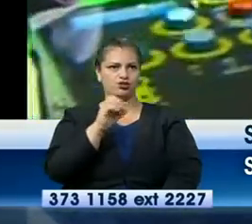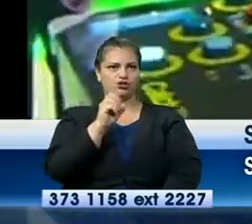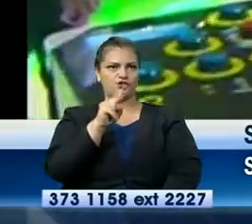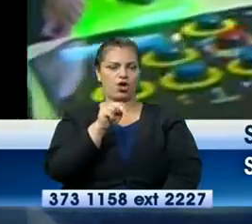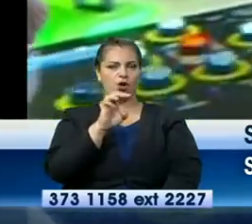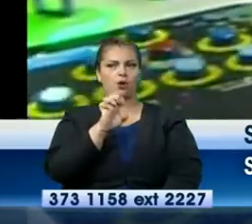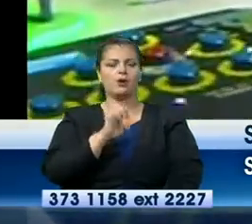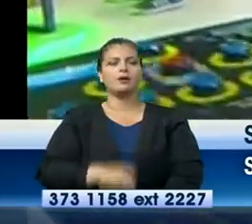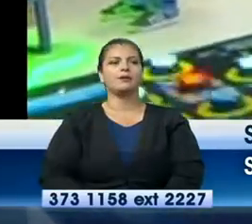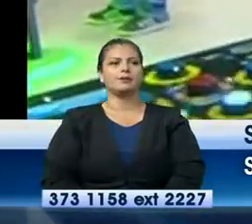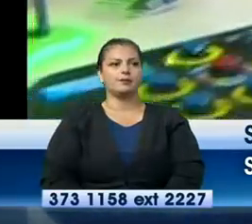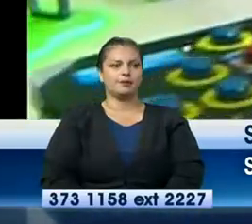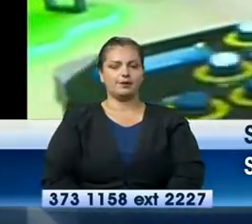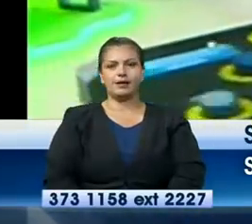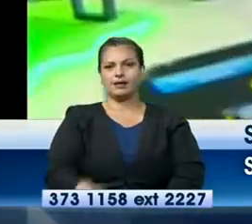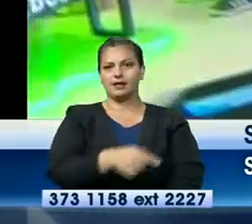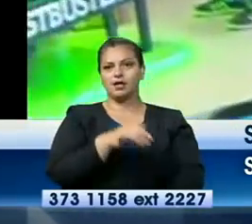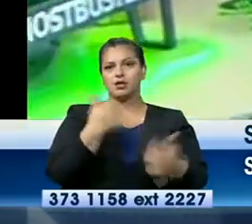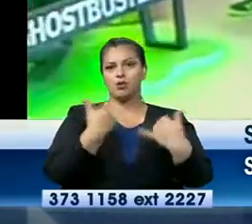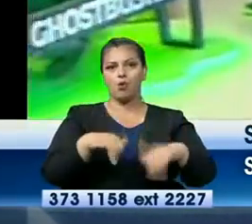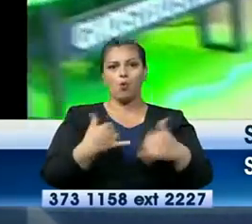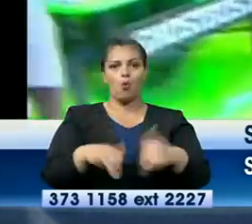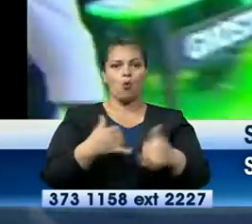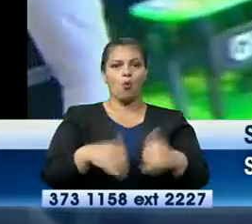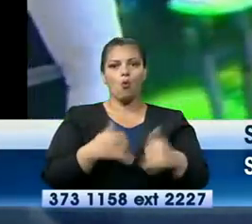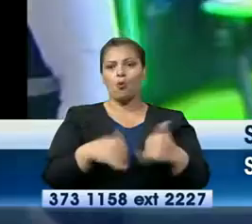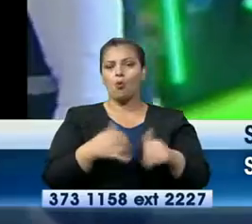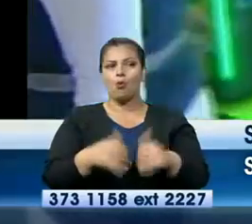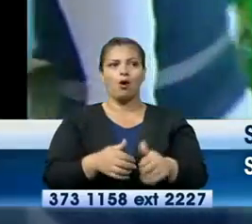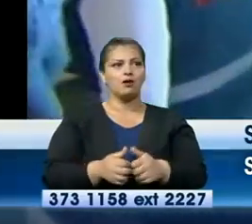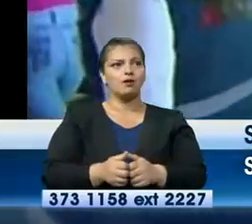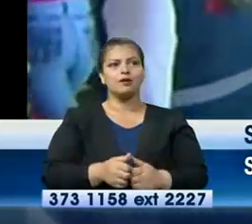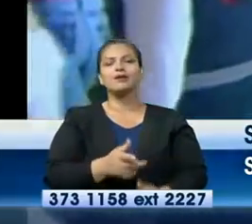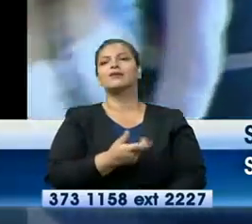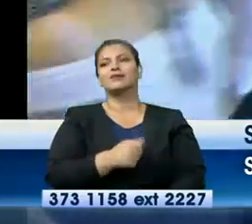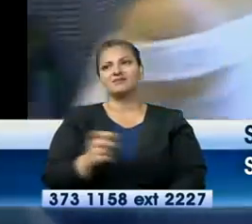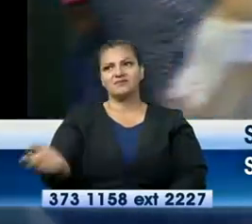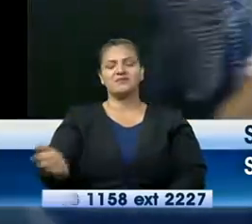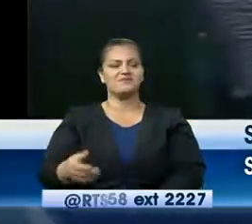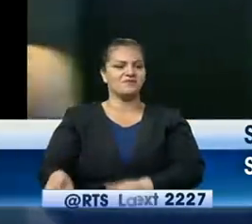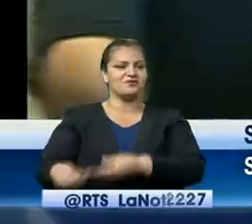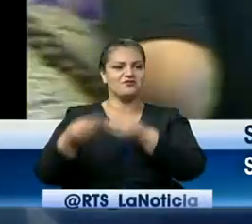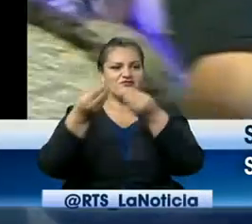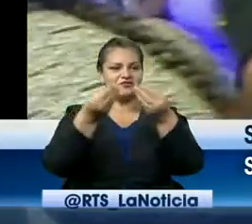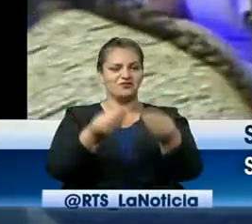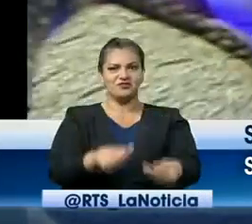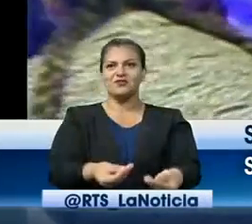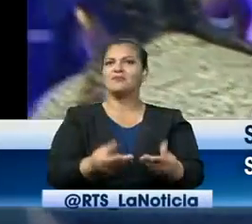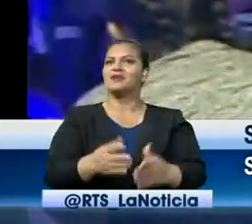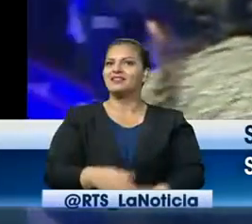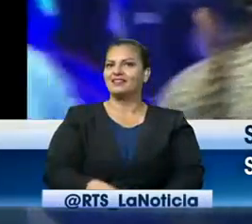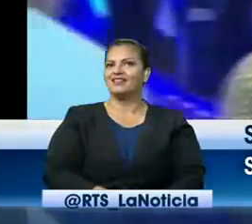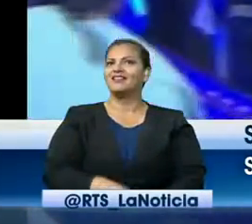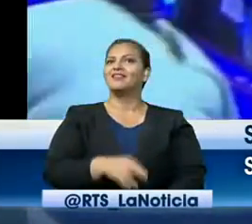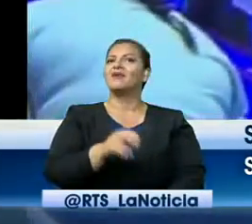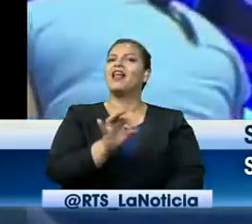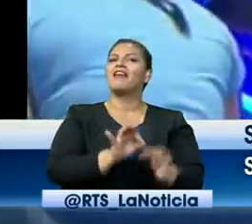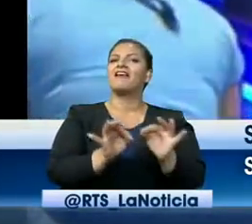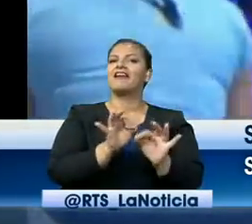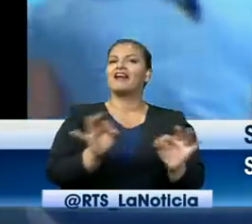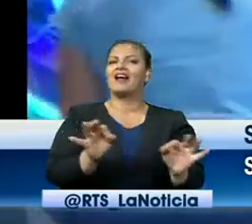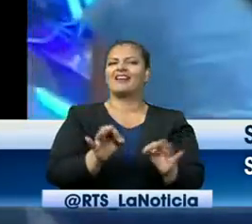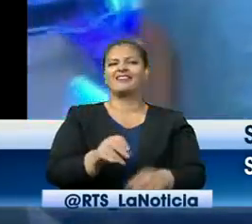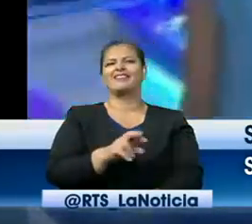tener acceso a premios porque tus tarjetas la tarjeta de safari acumula bonos con los cuales van a poder canjear premios